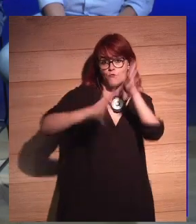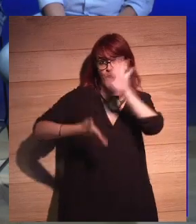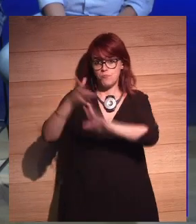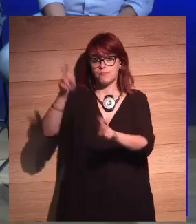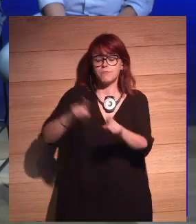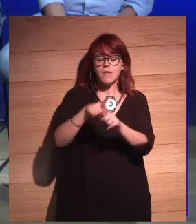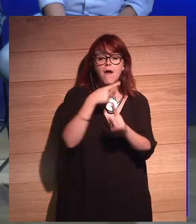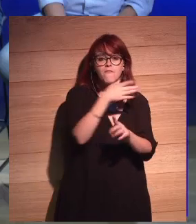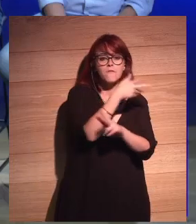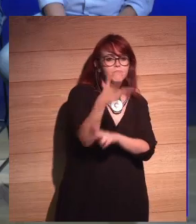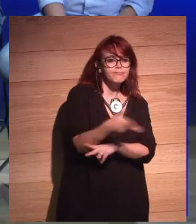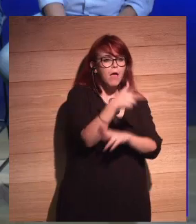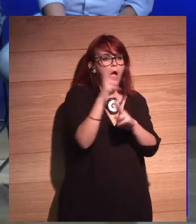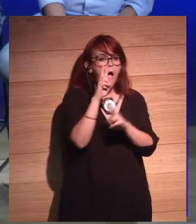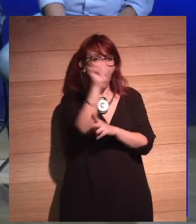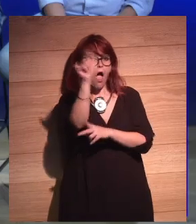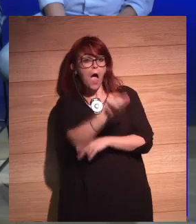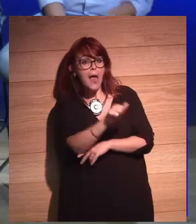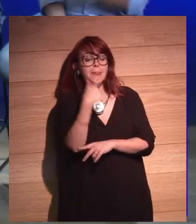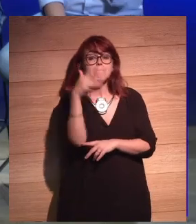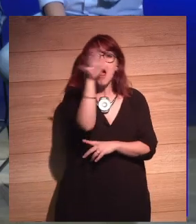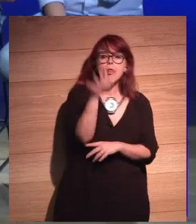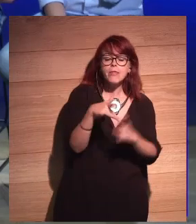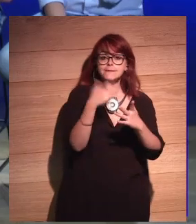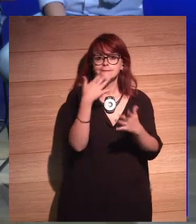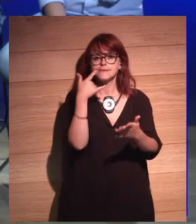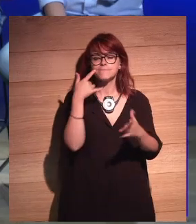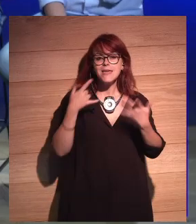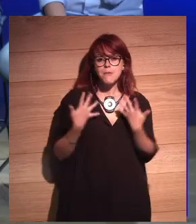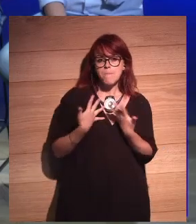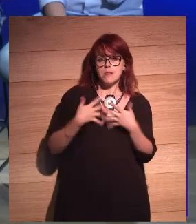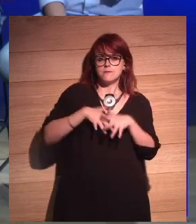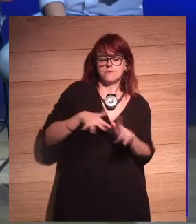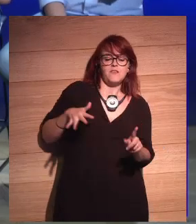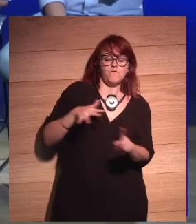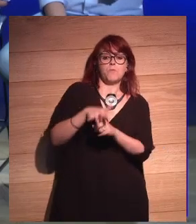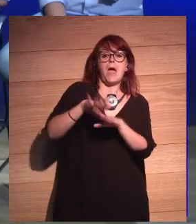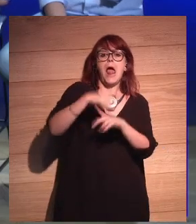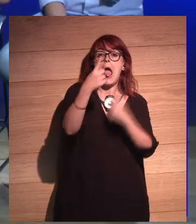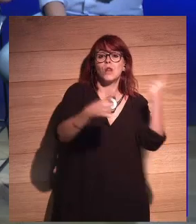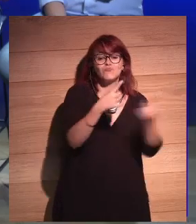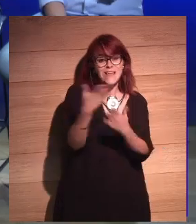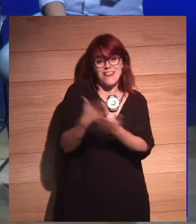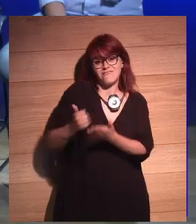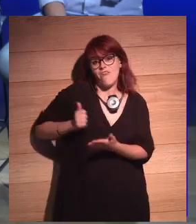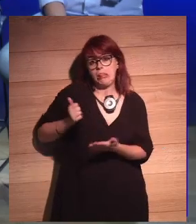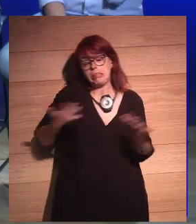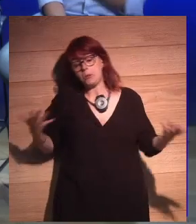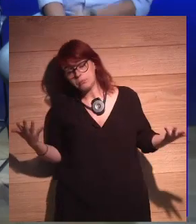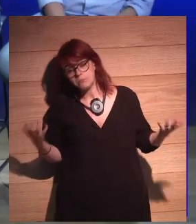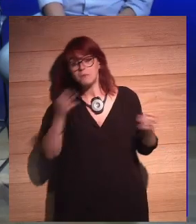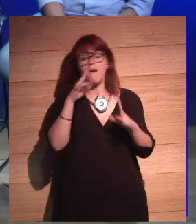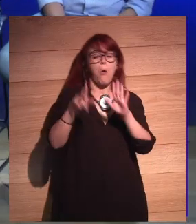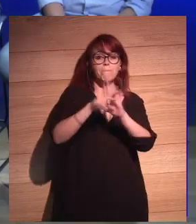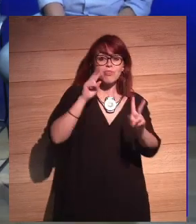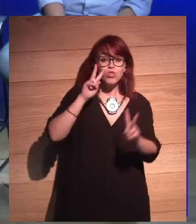vemos aquello y decimos, ¿qué te parece si hacemos una experiencia inmersiva para aquellos chicos que no vienen a clase? Bueno, cuando ves el